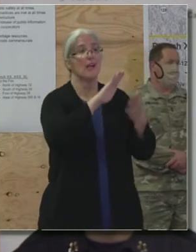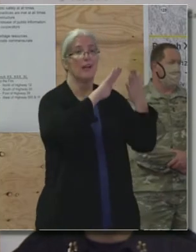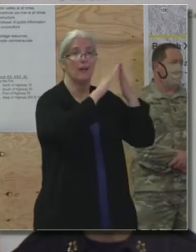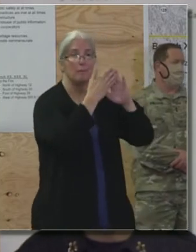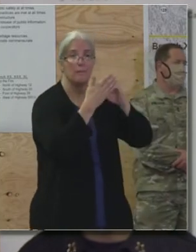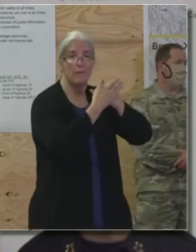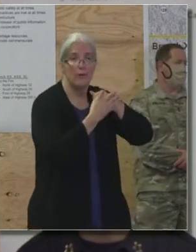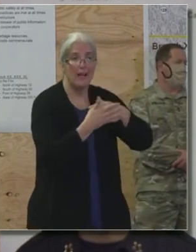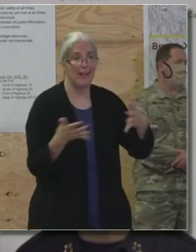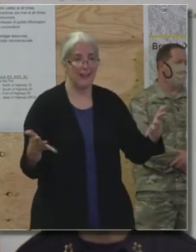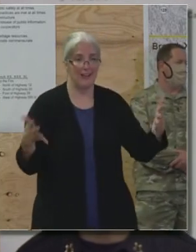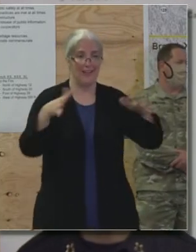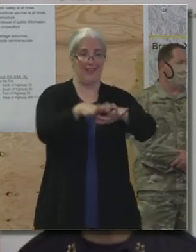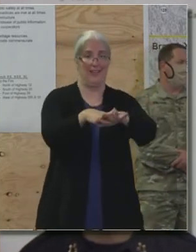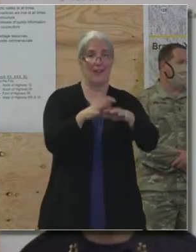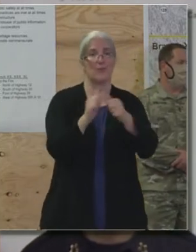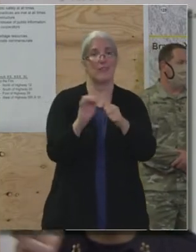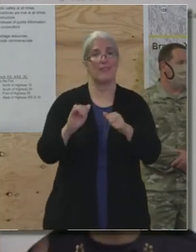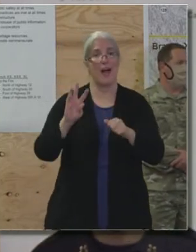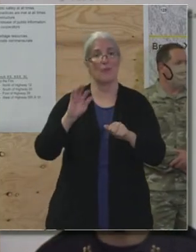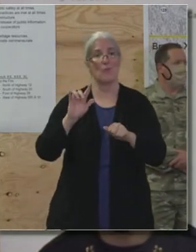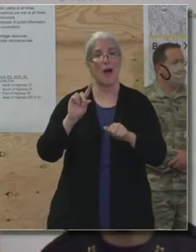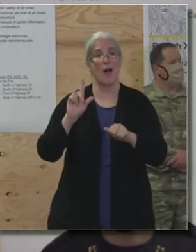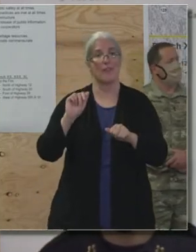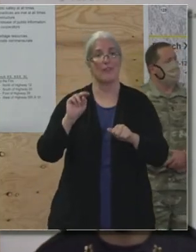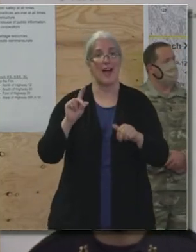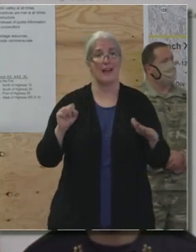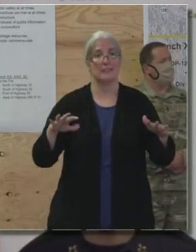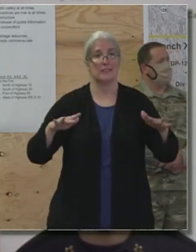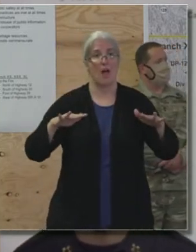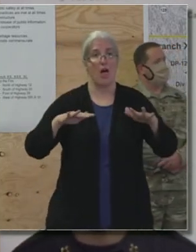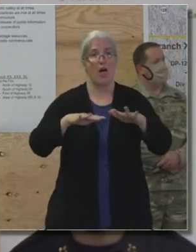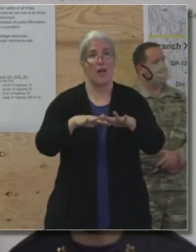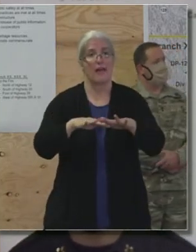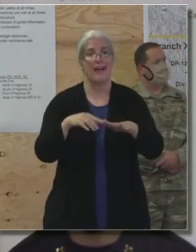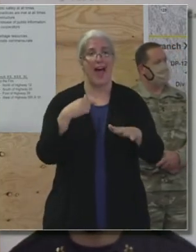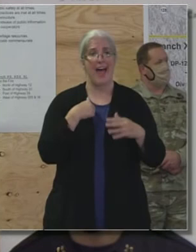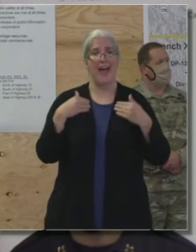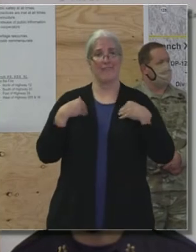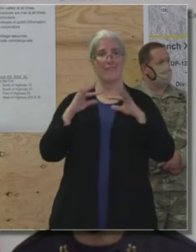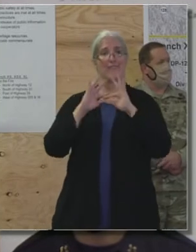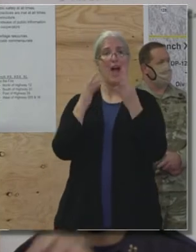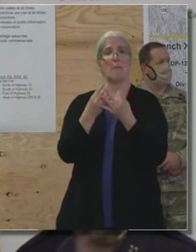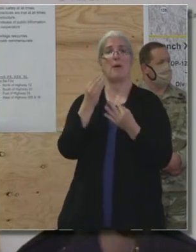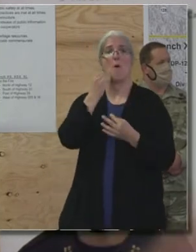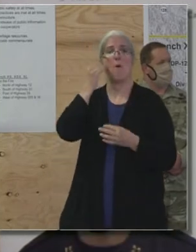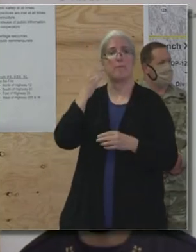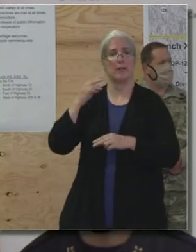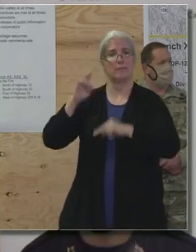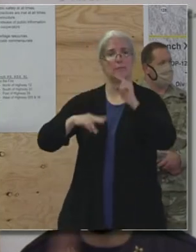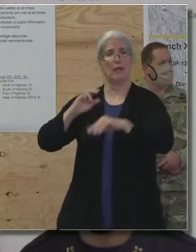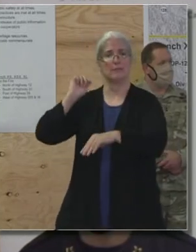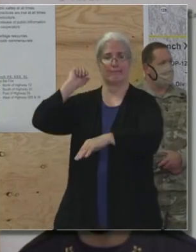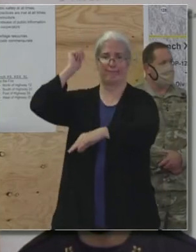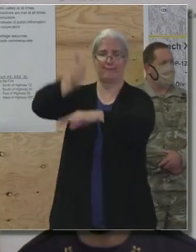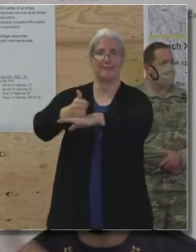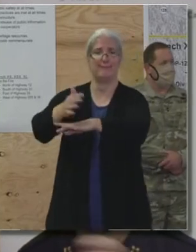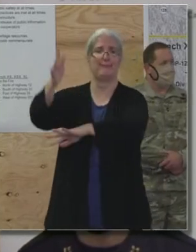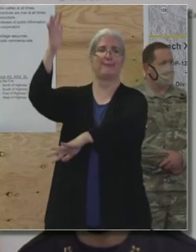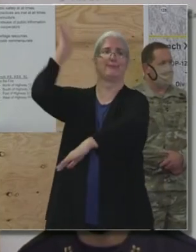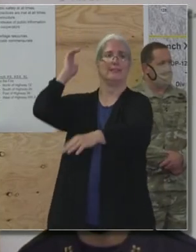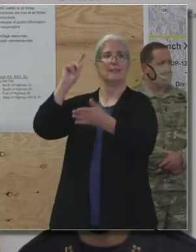y silvestres bien establecidos tengo una casa desconocida acerca de la correa